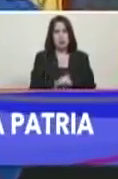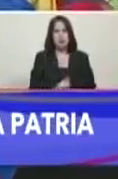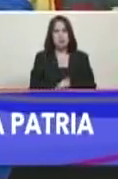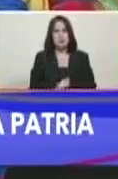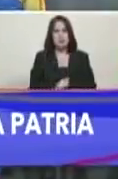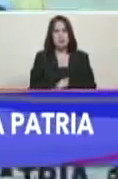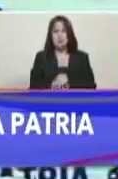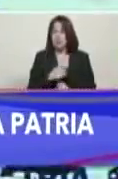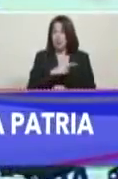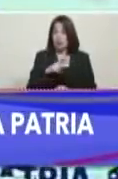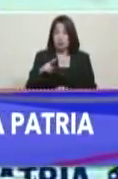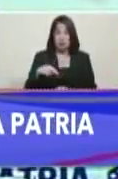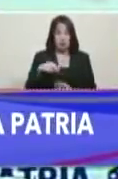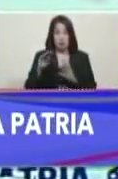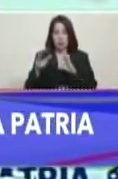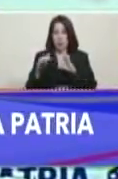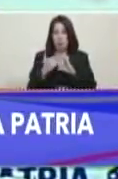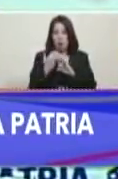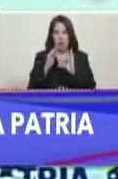Solo nosotros podemos.